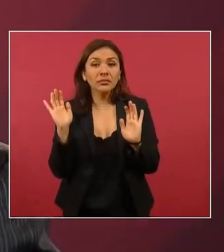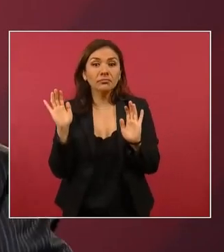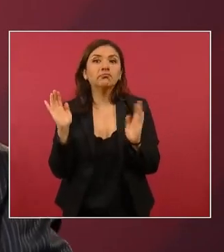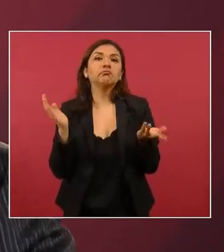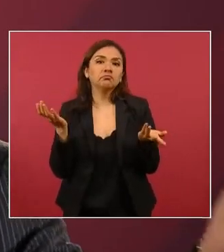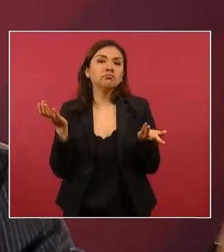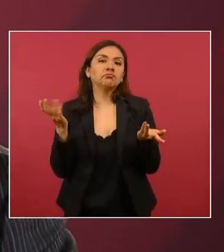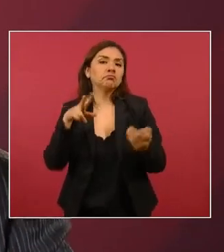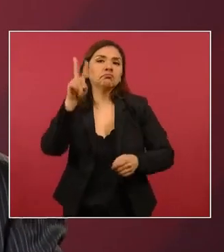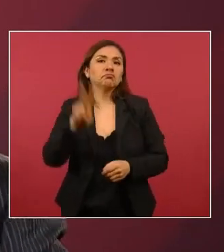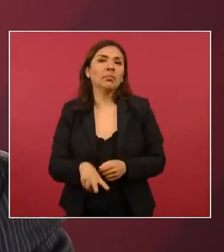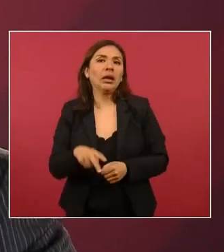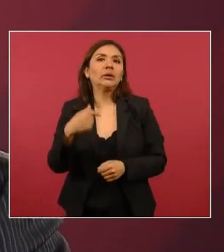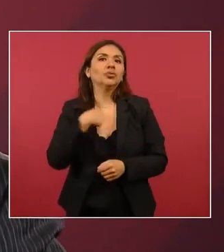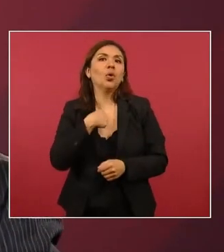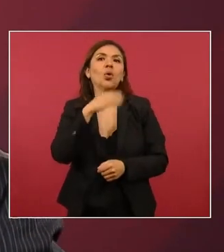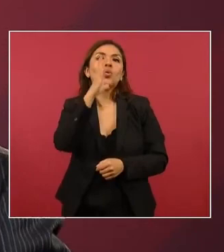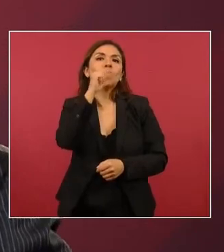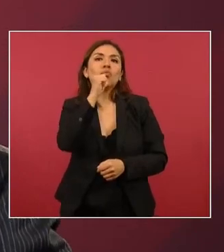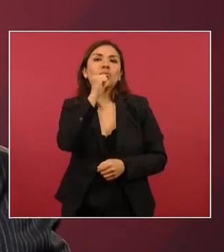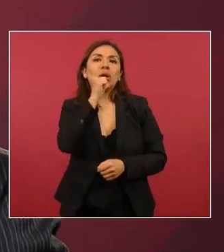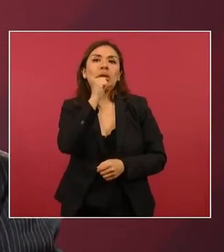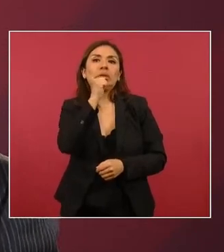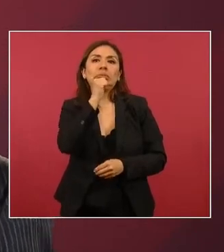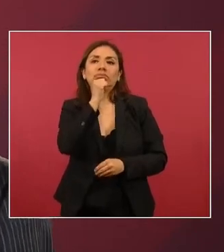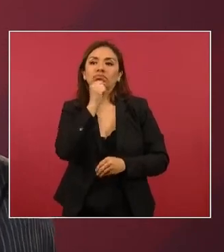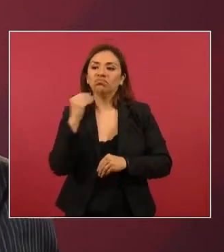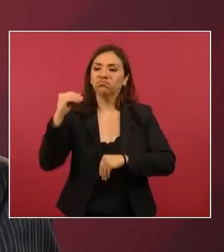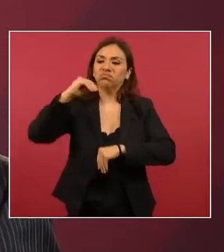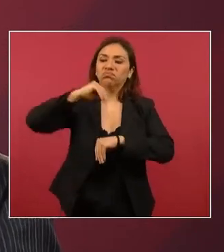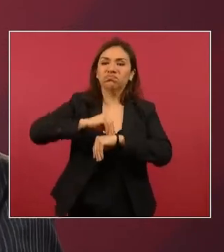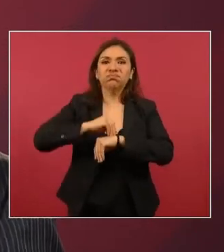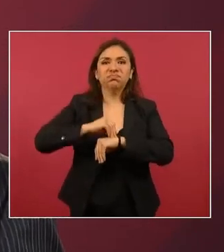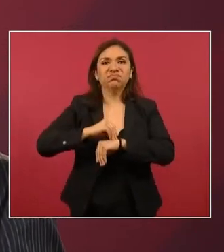pues no podría yo encabezar